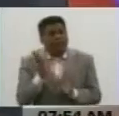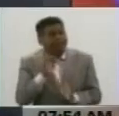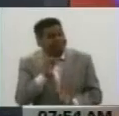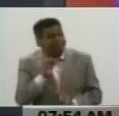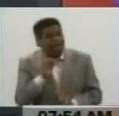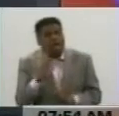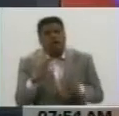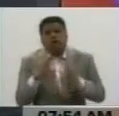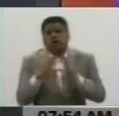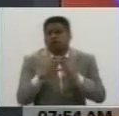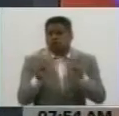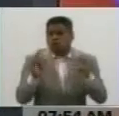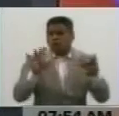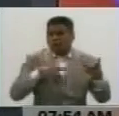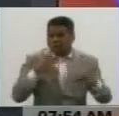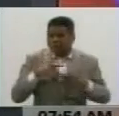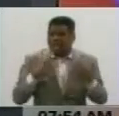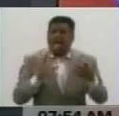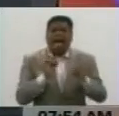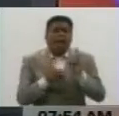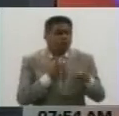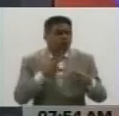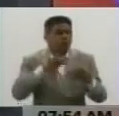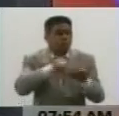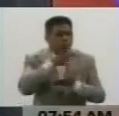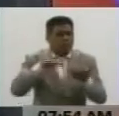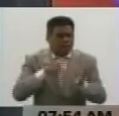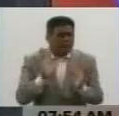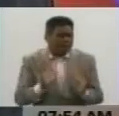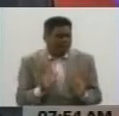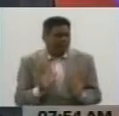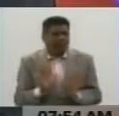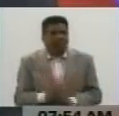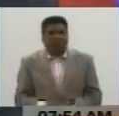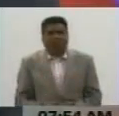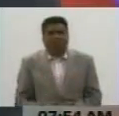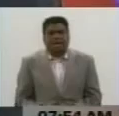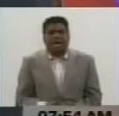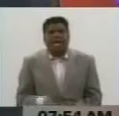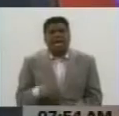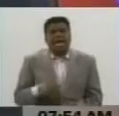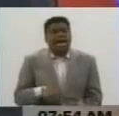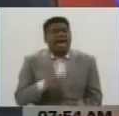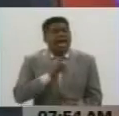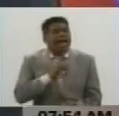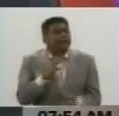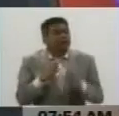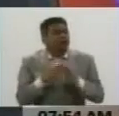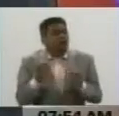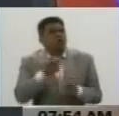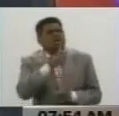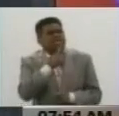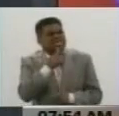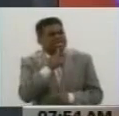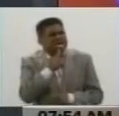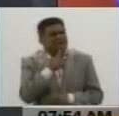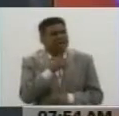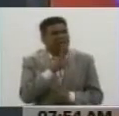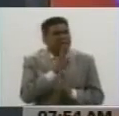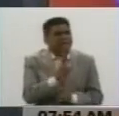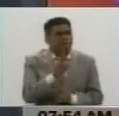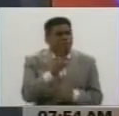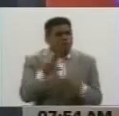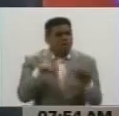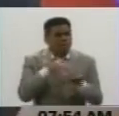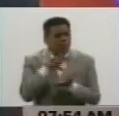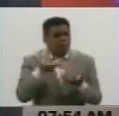tiene un riesgo asociado a esa actividad. Entonces, en la teoría del riesgo, ¿quién debe asumir el riesgo? ¿Quién, de alguna manera,